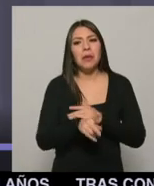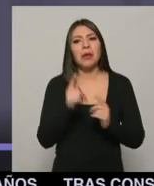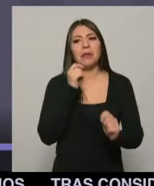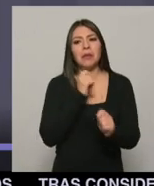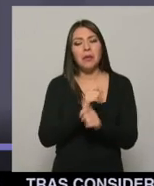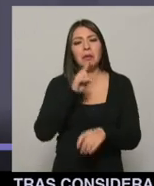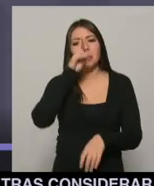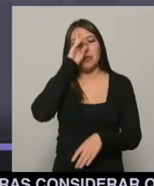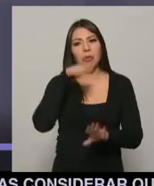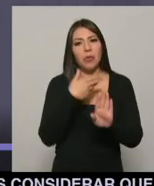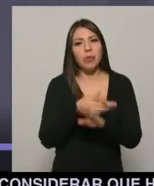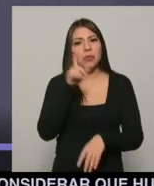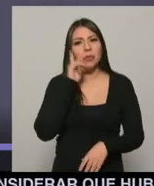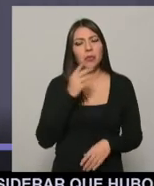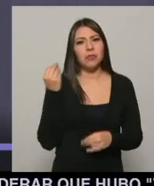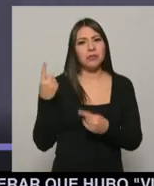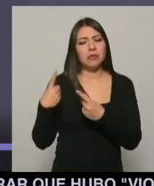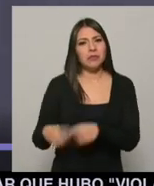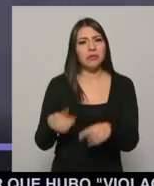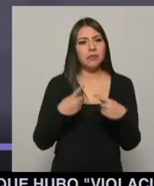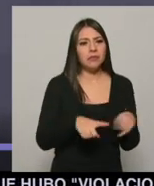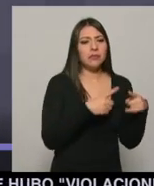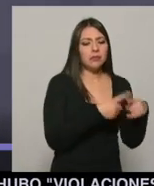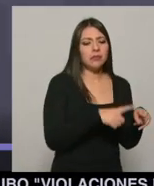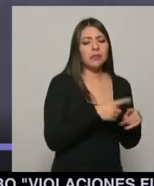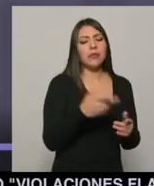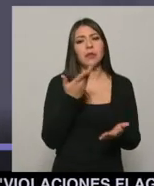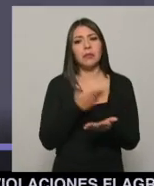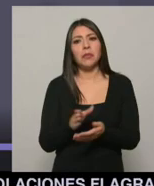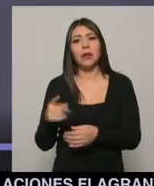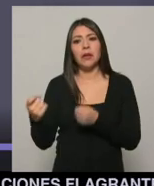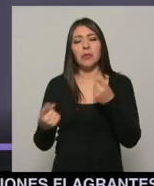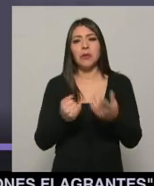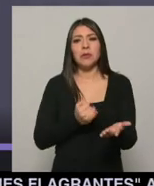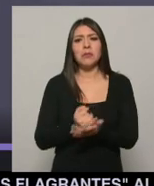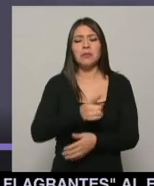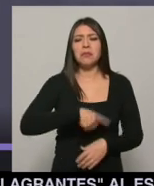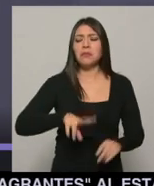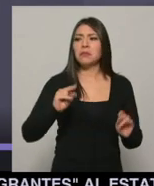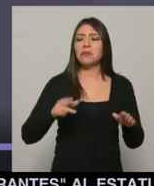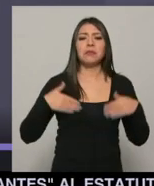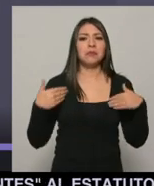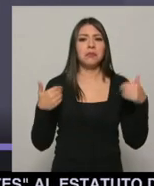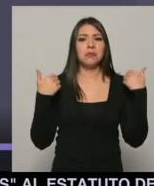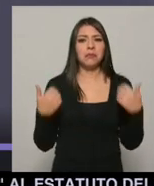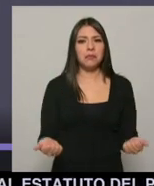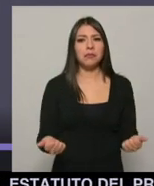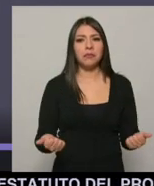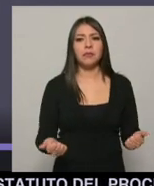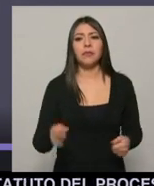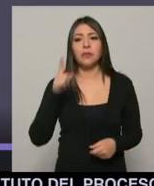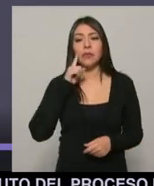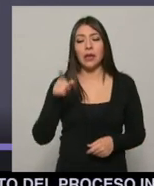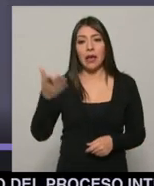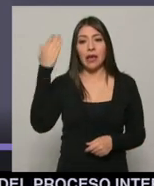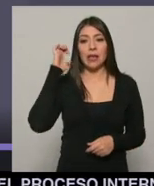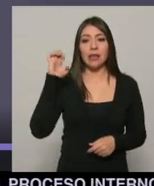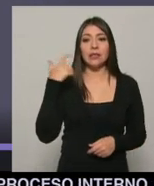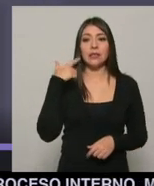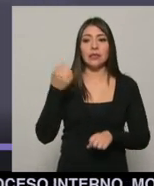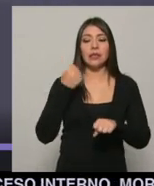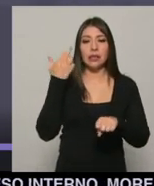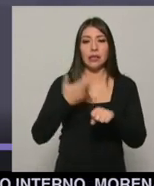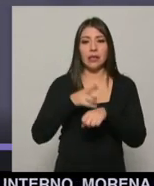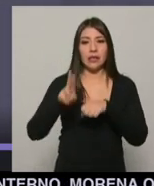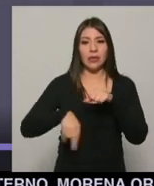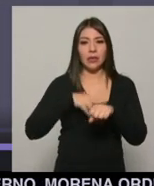las mujeres. Hoy lo que te quiero decir que además hay decisiones que no entendemos. Sheinbaum fue secretaria de Medio Ambiente en la Ciudad de México